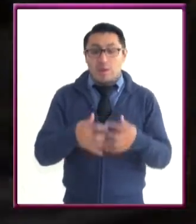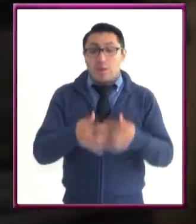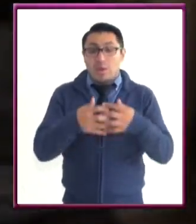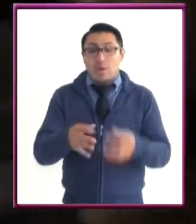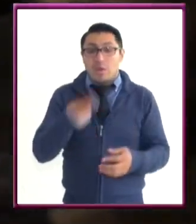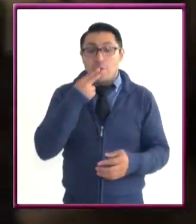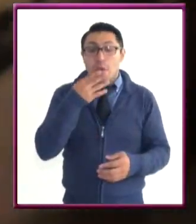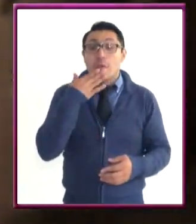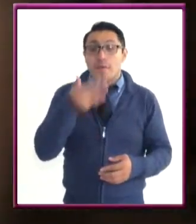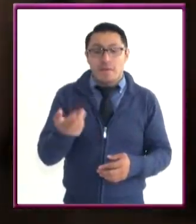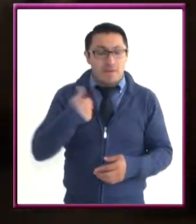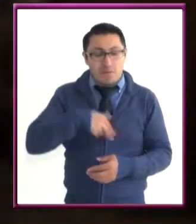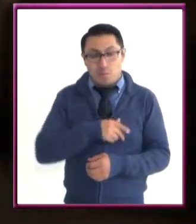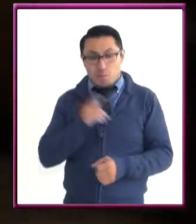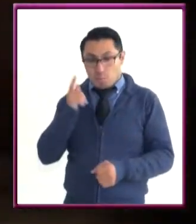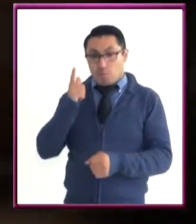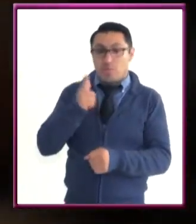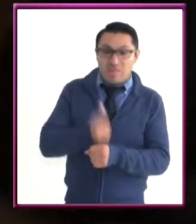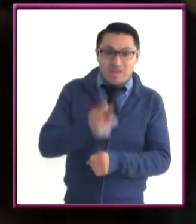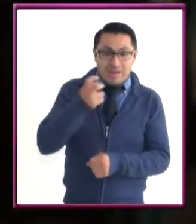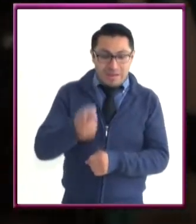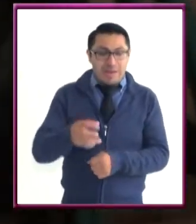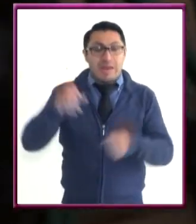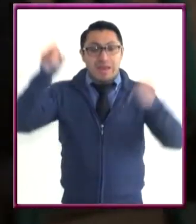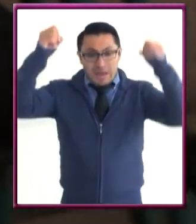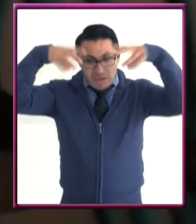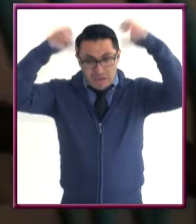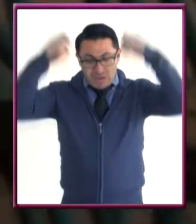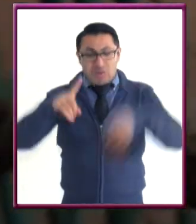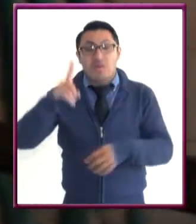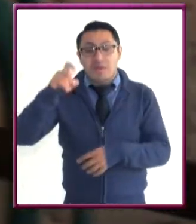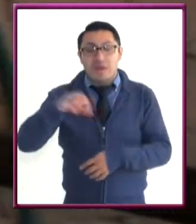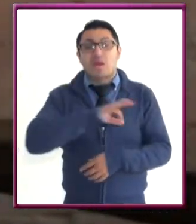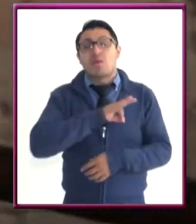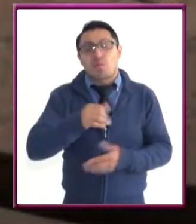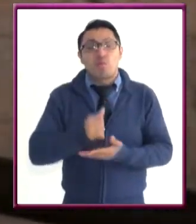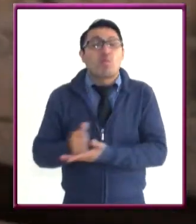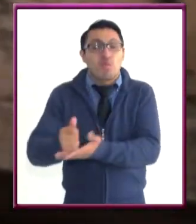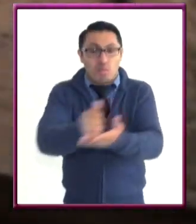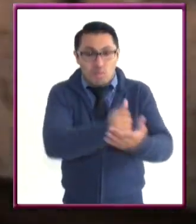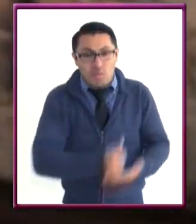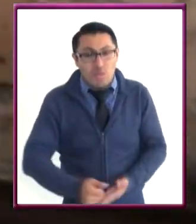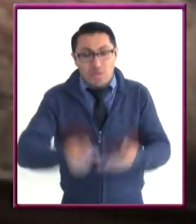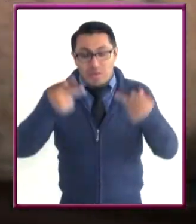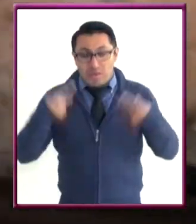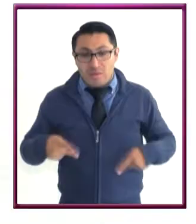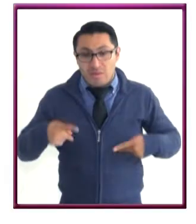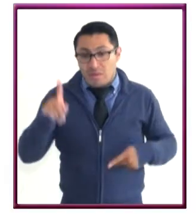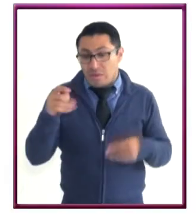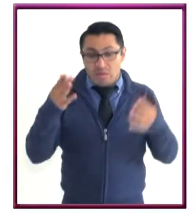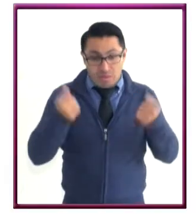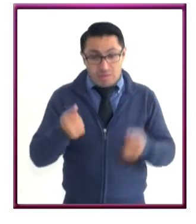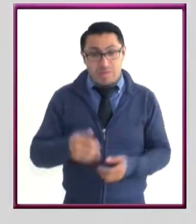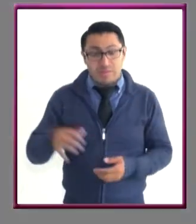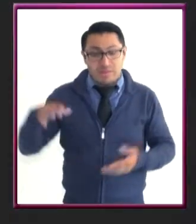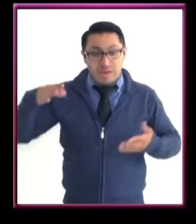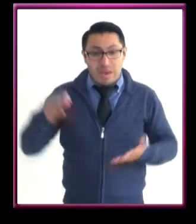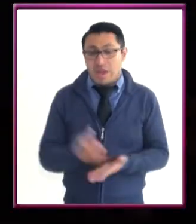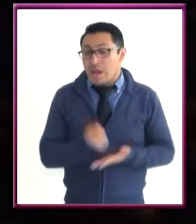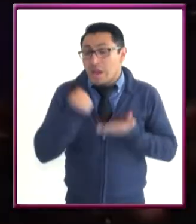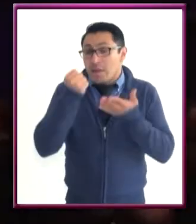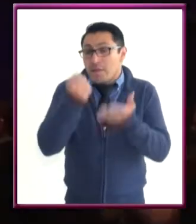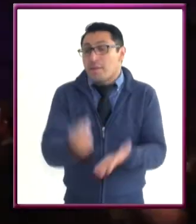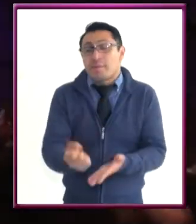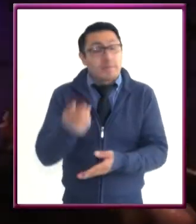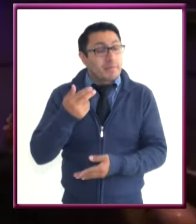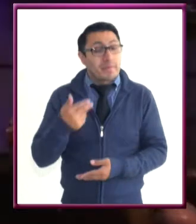bien. Nos hizo darnos cuenta que realmente esto de la captación de agua de lluvia sí tiene la capacidad de ayudar a la gente que no tiene agua. El premio